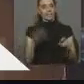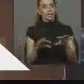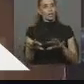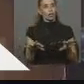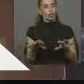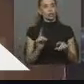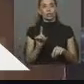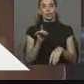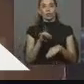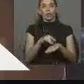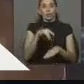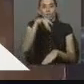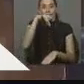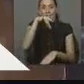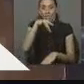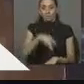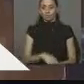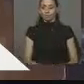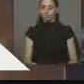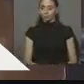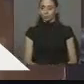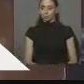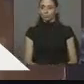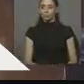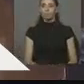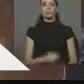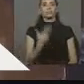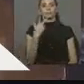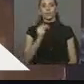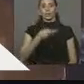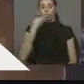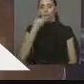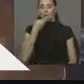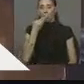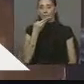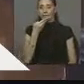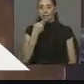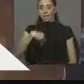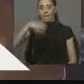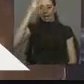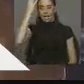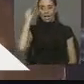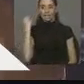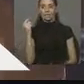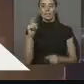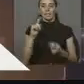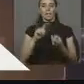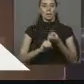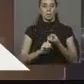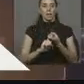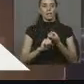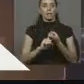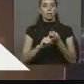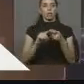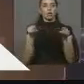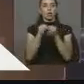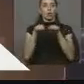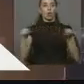eran tan delicadas, no se hablaba de matrimonios